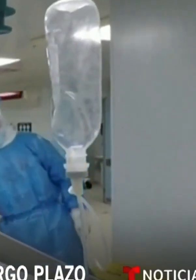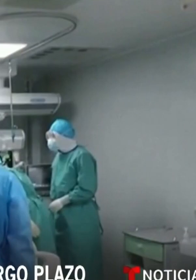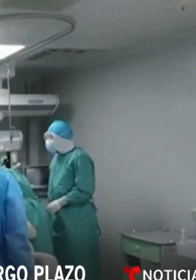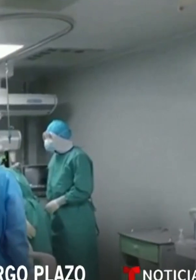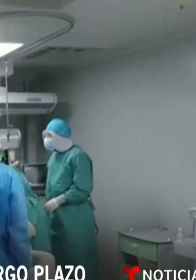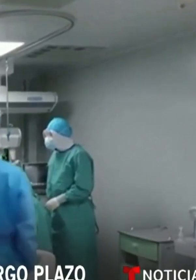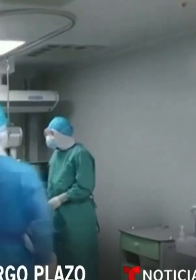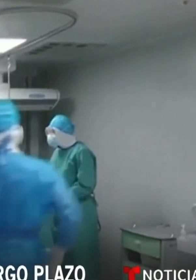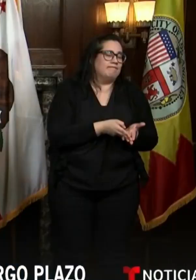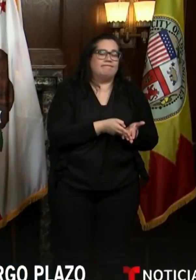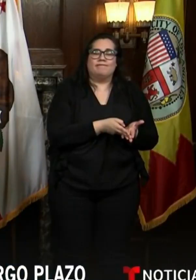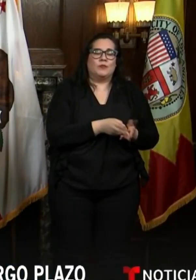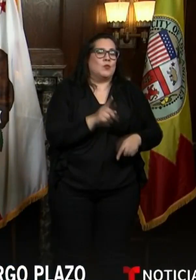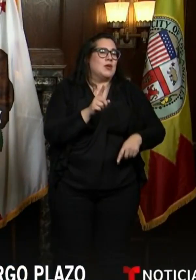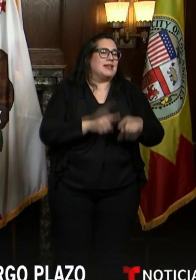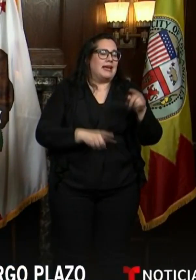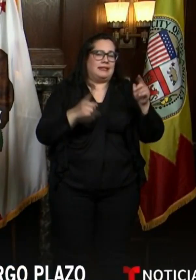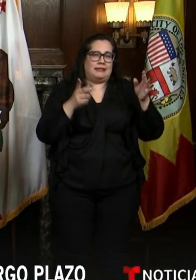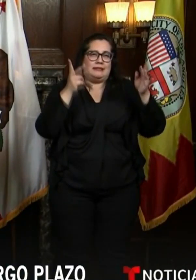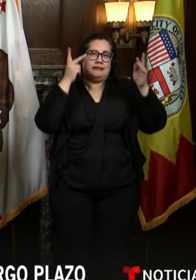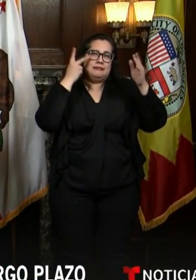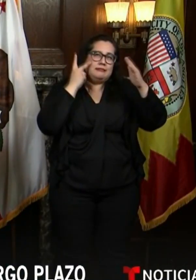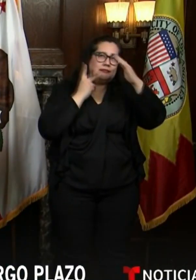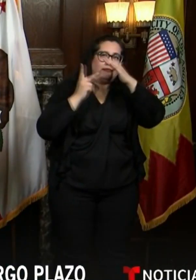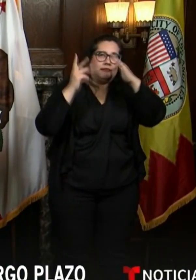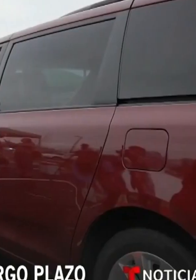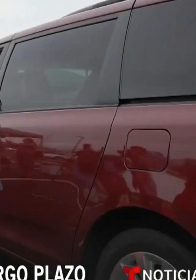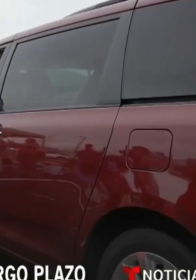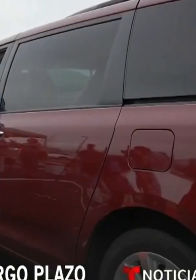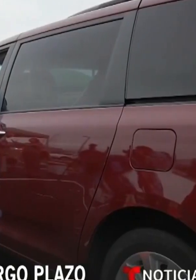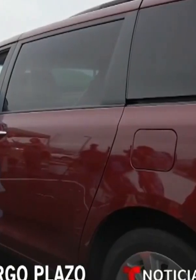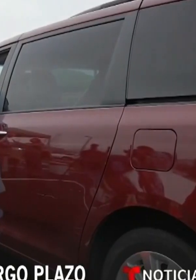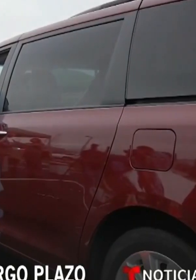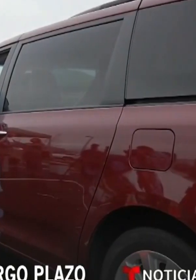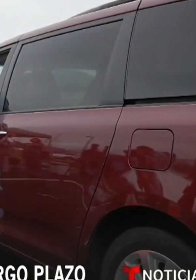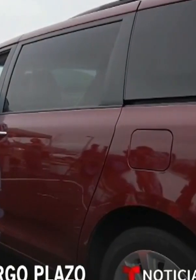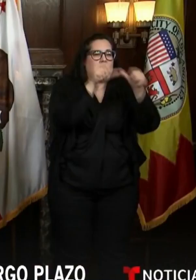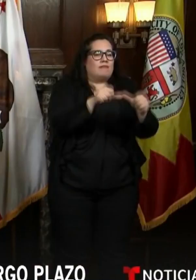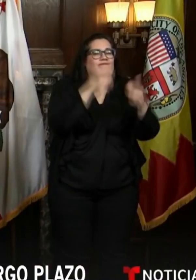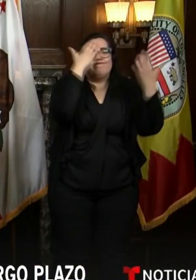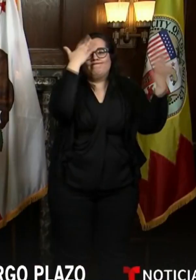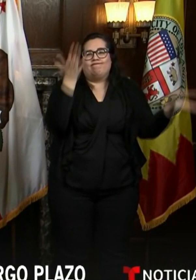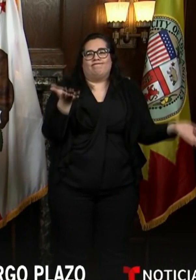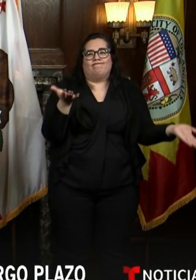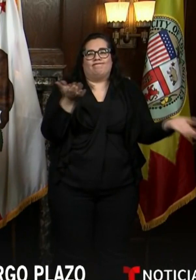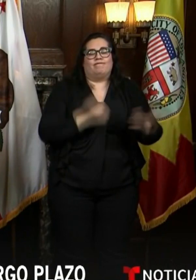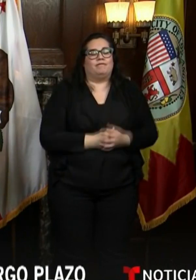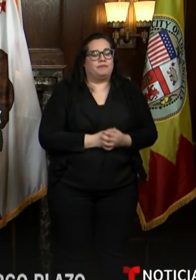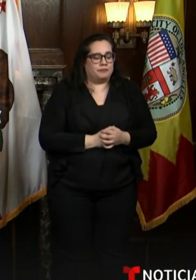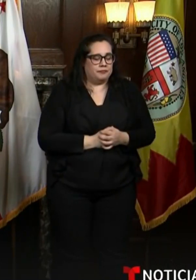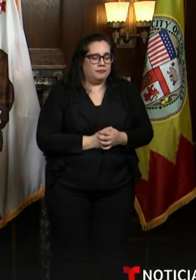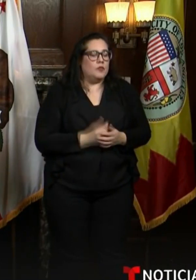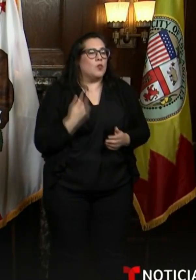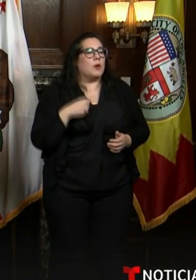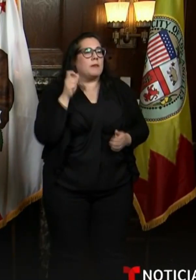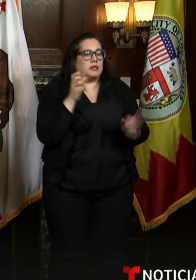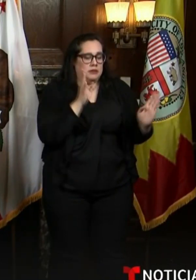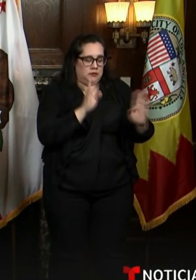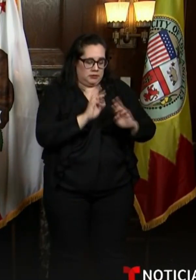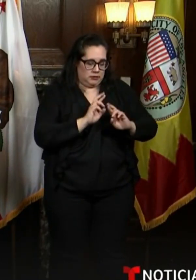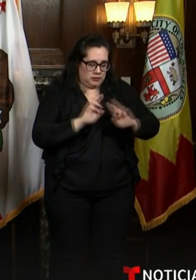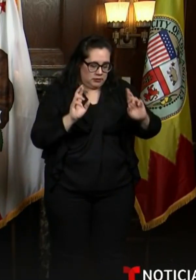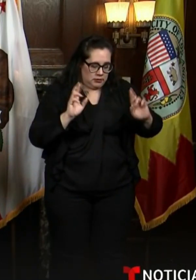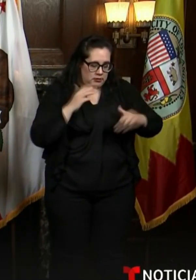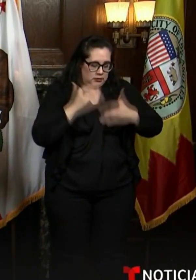hospitales apenas queda espacio y, según el alcalde de Los Ángeles, aún se espera lo peor. Tenemos que prepararnos